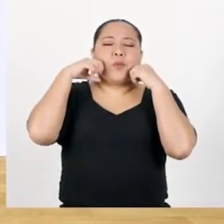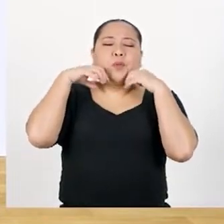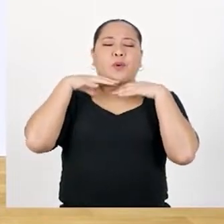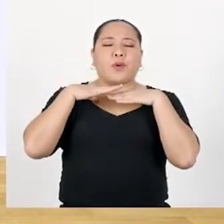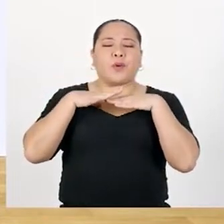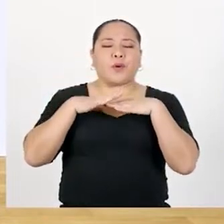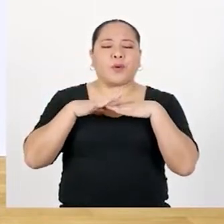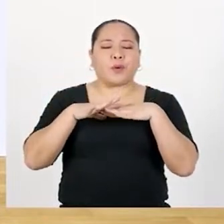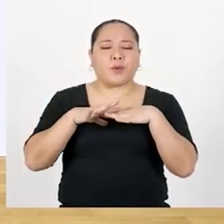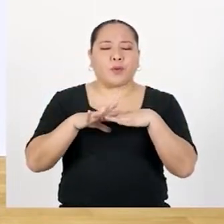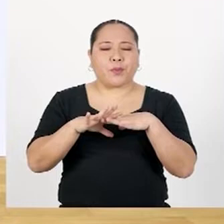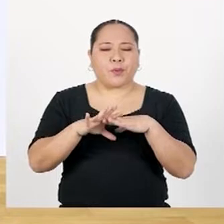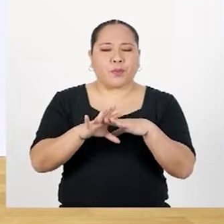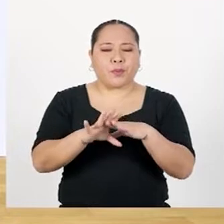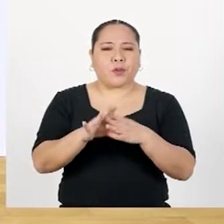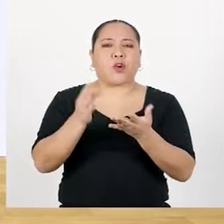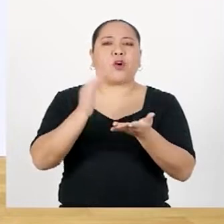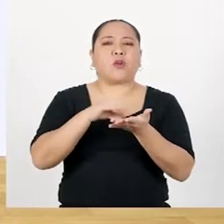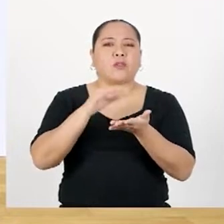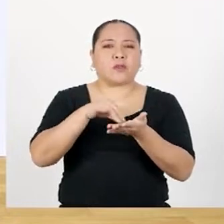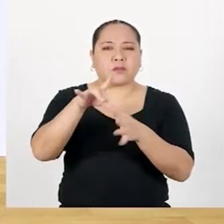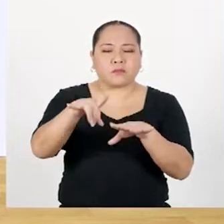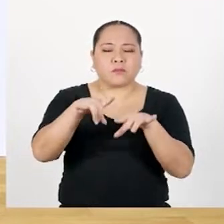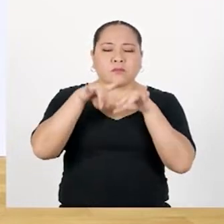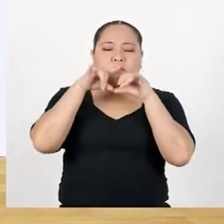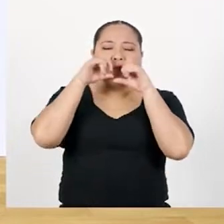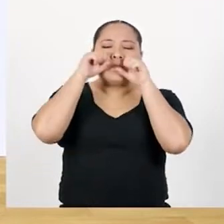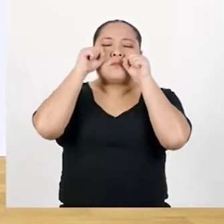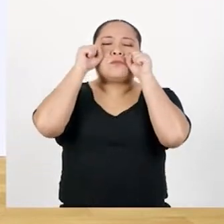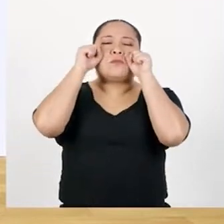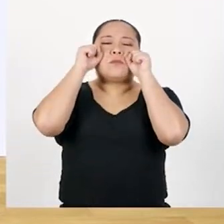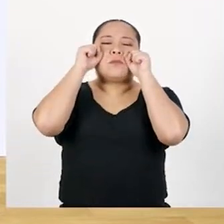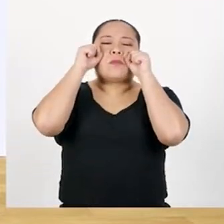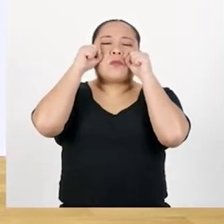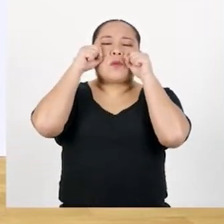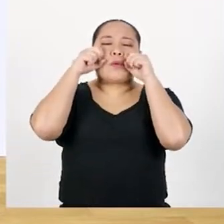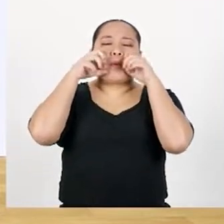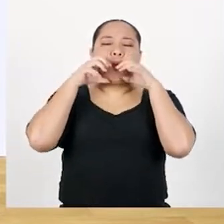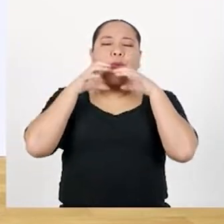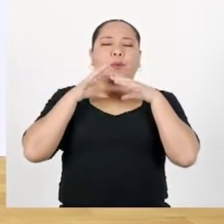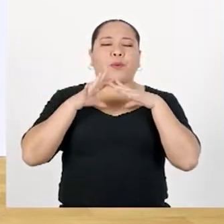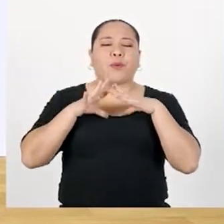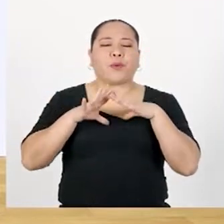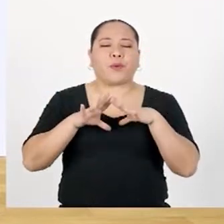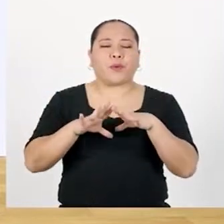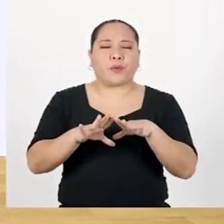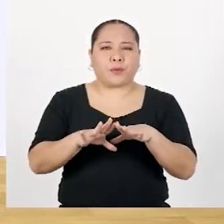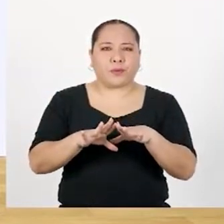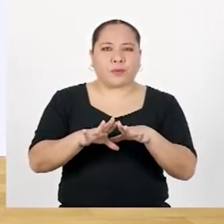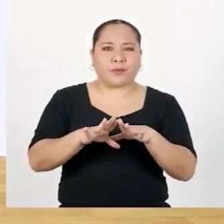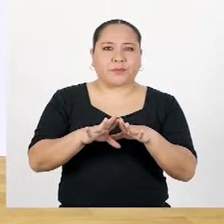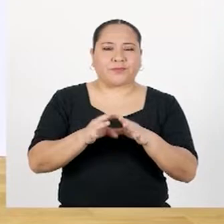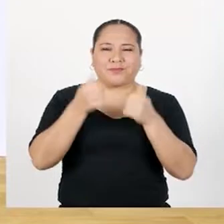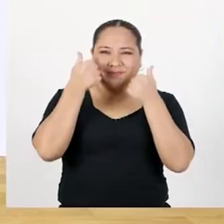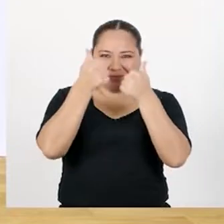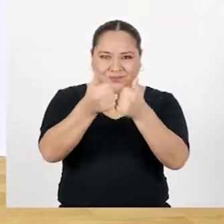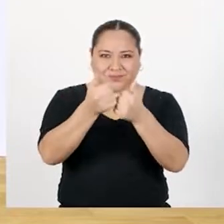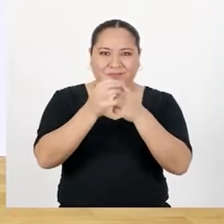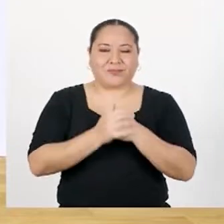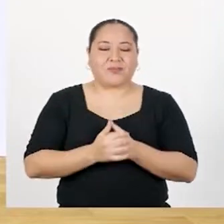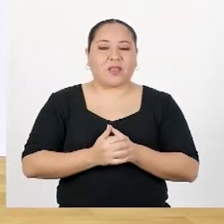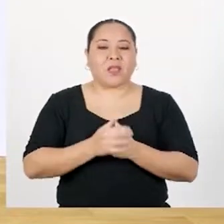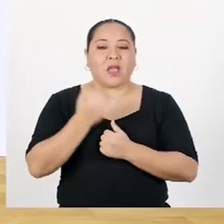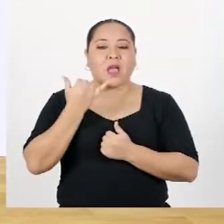botamos. Una vez más, tomamos aire y botamos. Eso